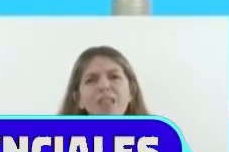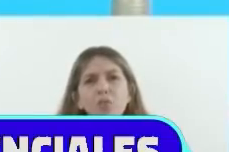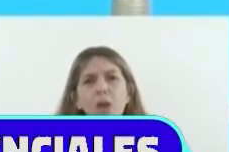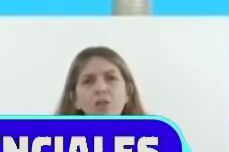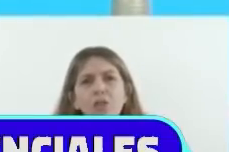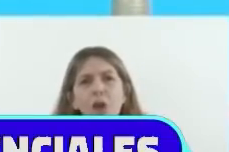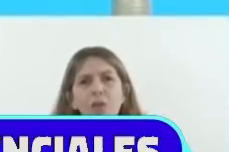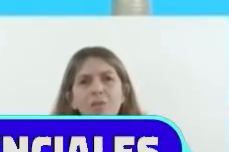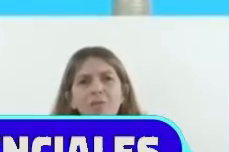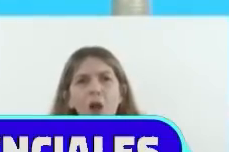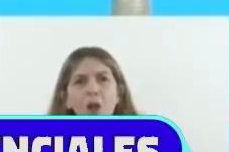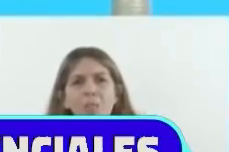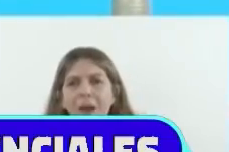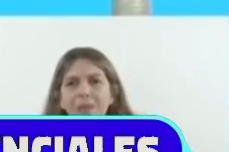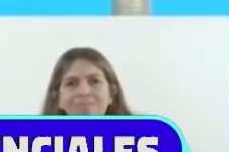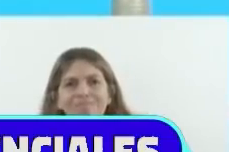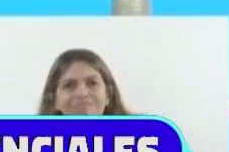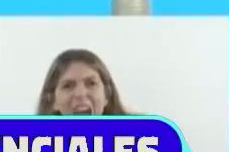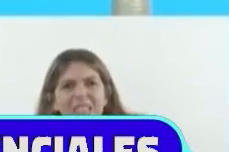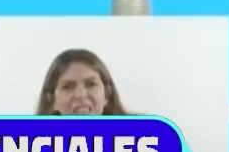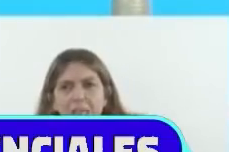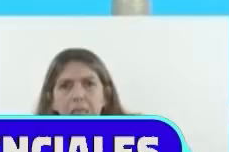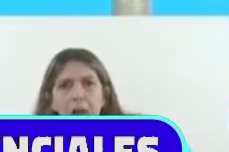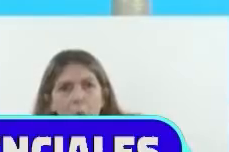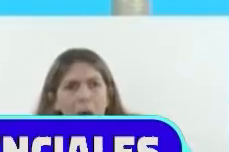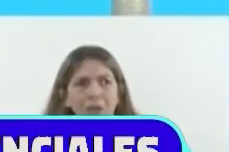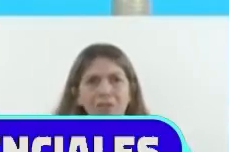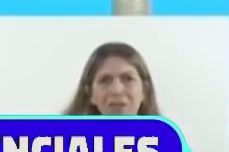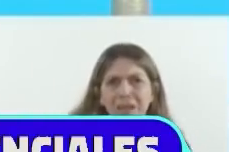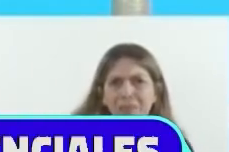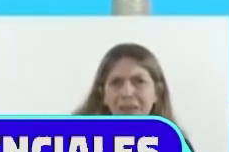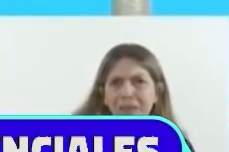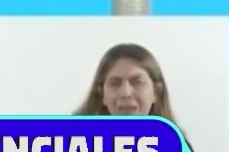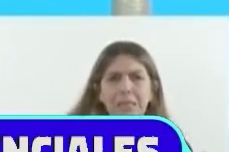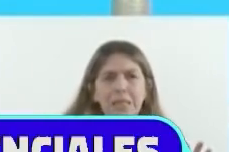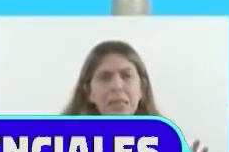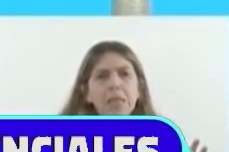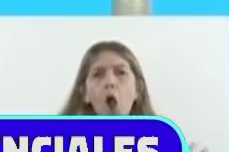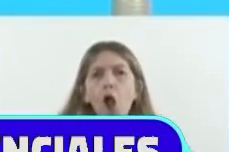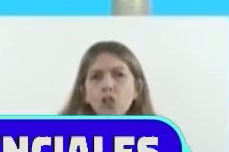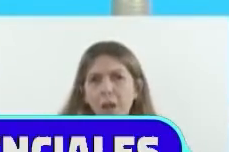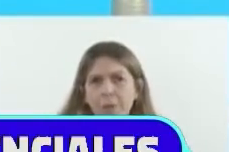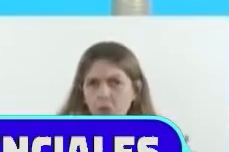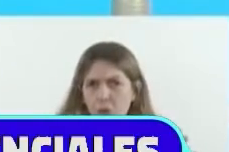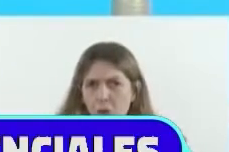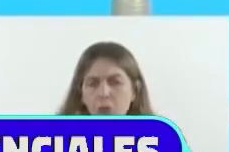y trabajemos para que no vuelva a ocurrir, ¿no? Yo siempre digo lo mismo.